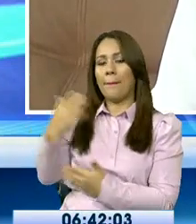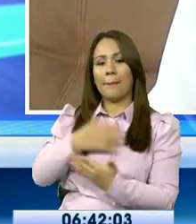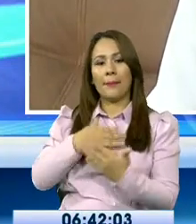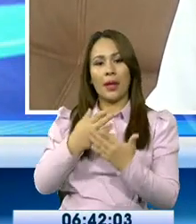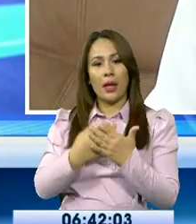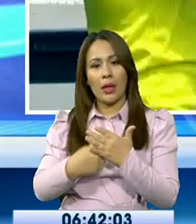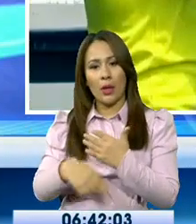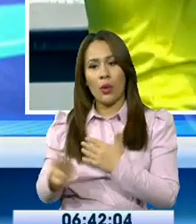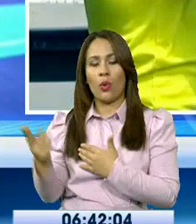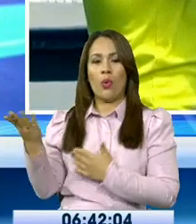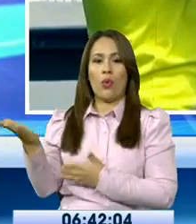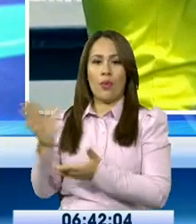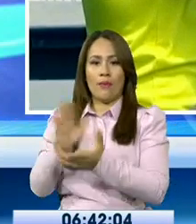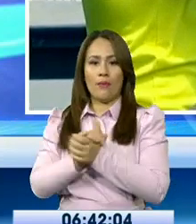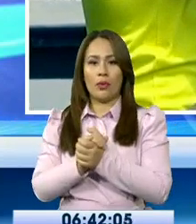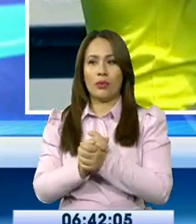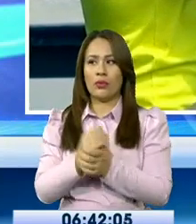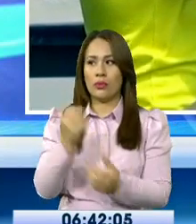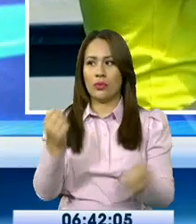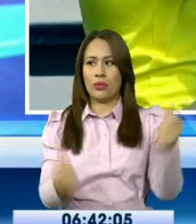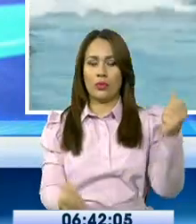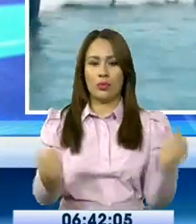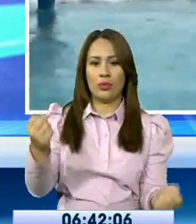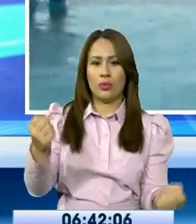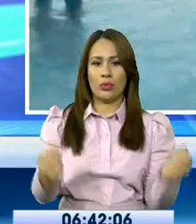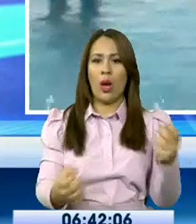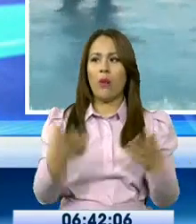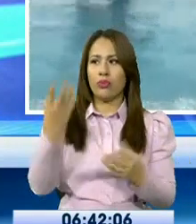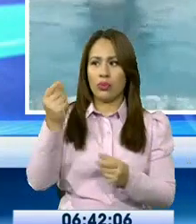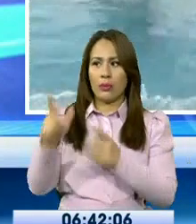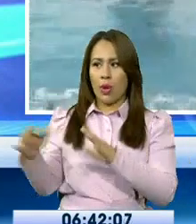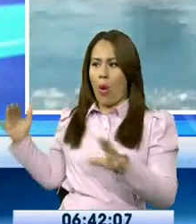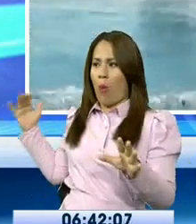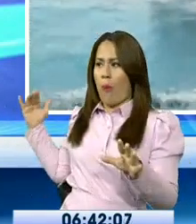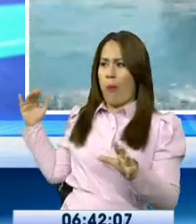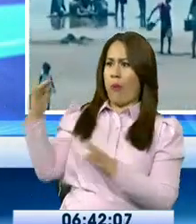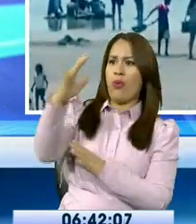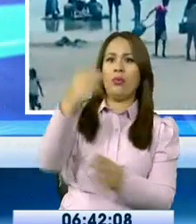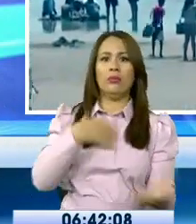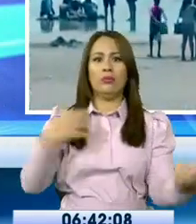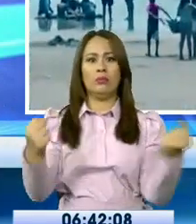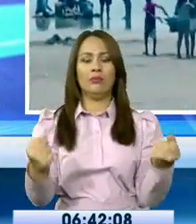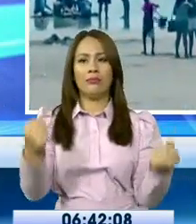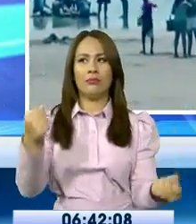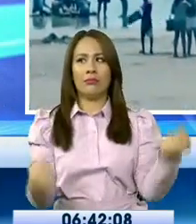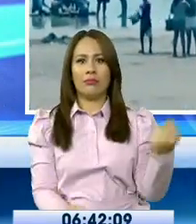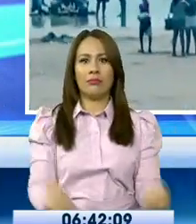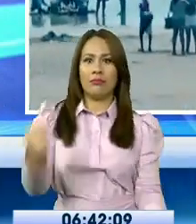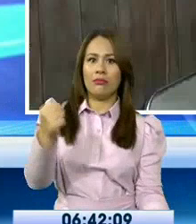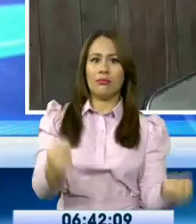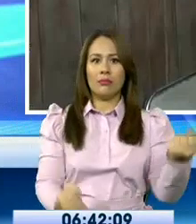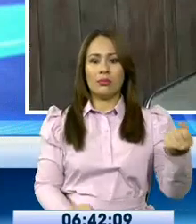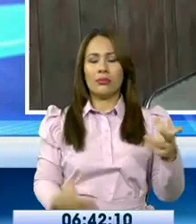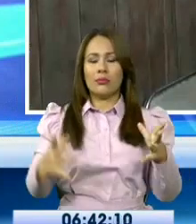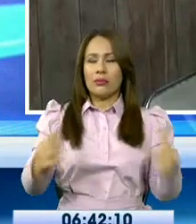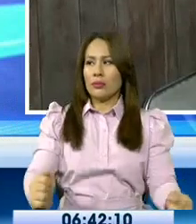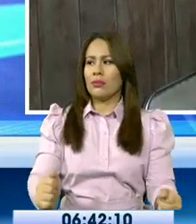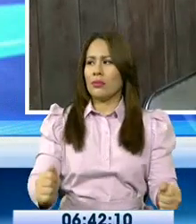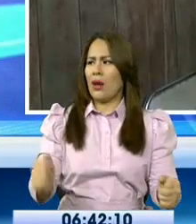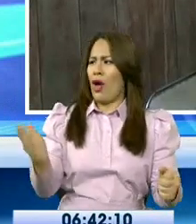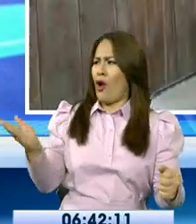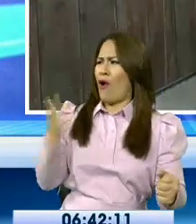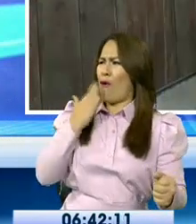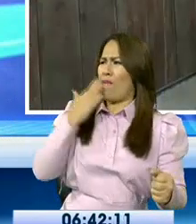mi esposa. Hoy el carro se hace así, de la velocidad que pasa el otro carro. Claro. Se te mueve el vehículo. Por supuesto. Digo, por Dios, ¿qué pasa con este